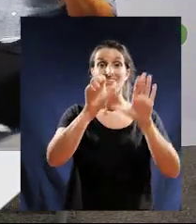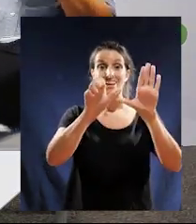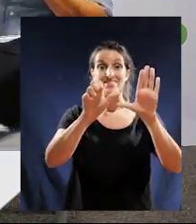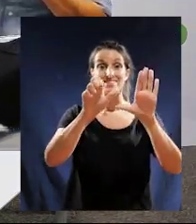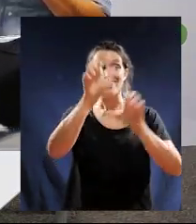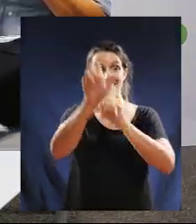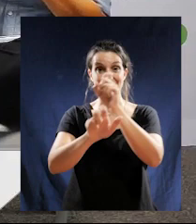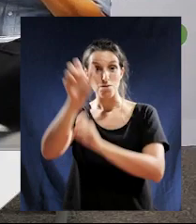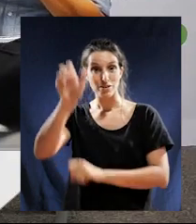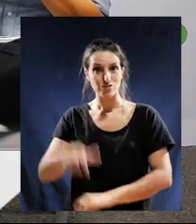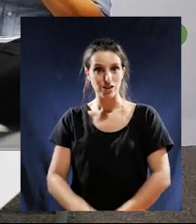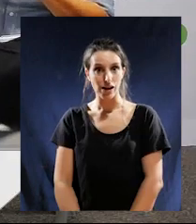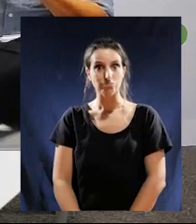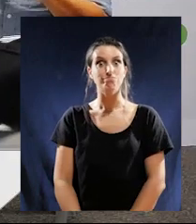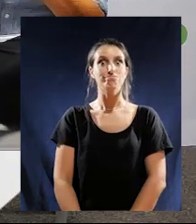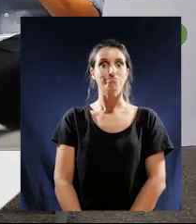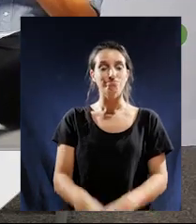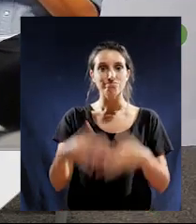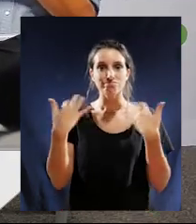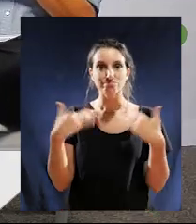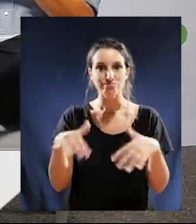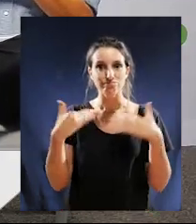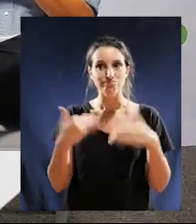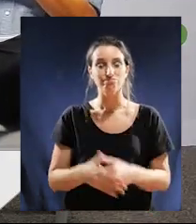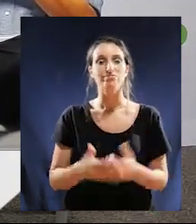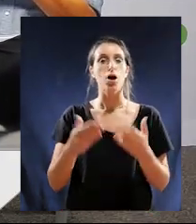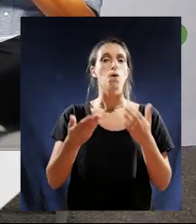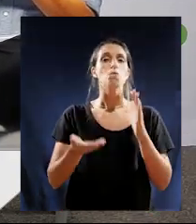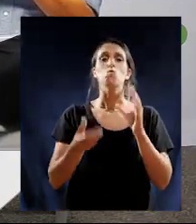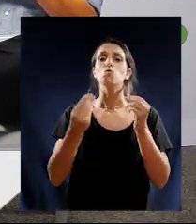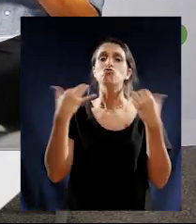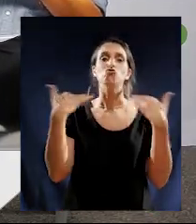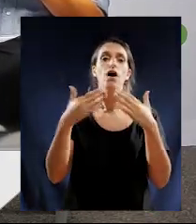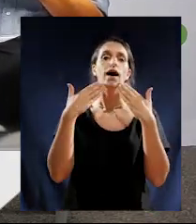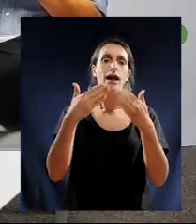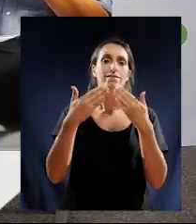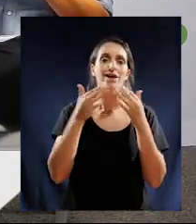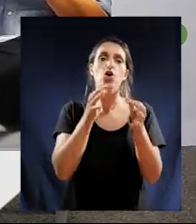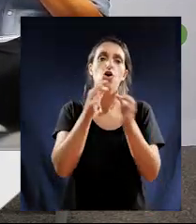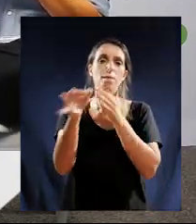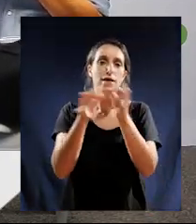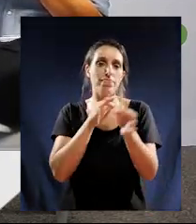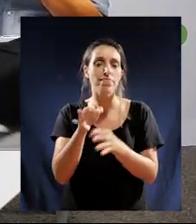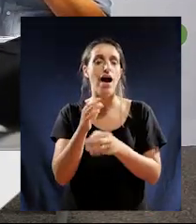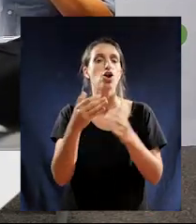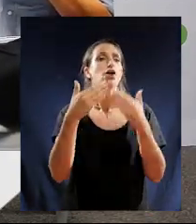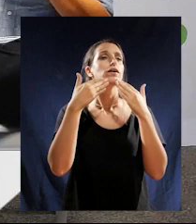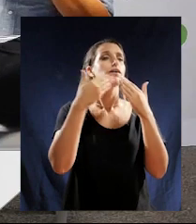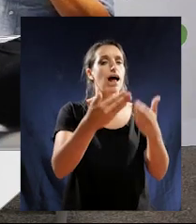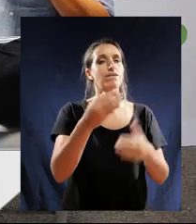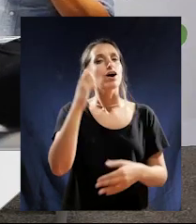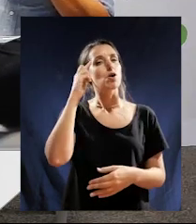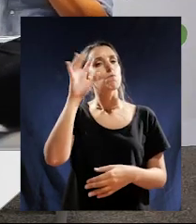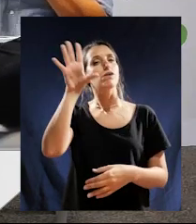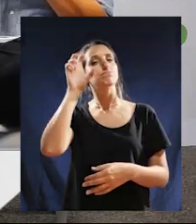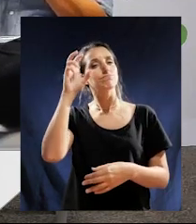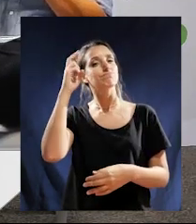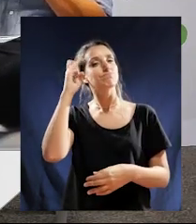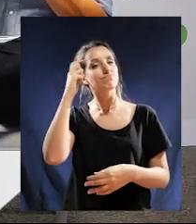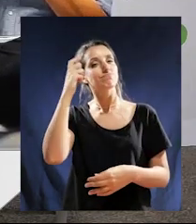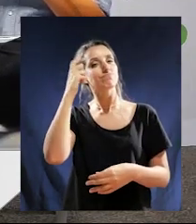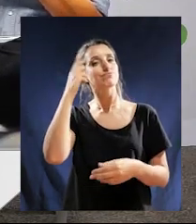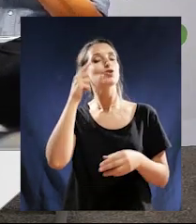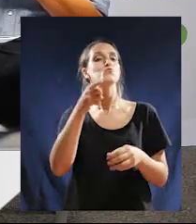compromiso la mayoría son agradecimientos comentarios agrade salud reflexiones